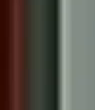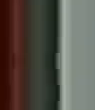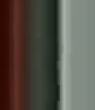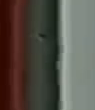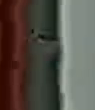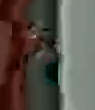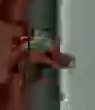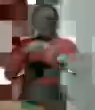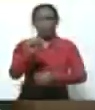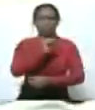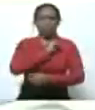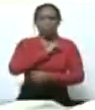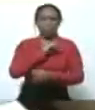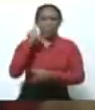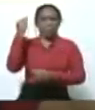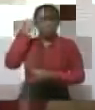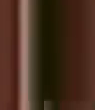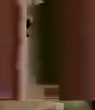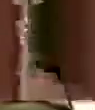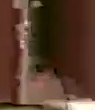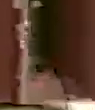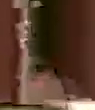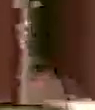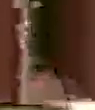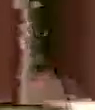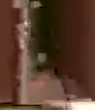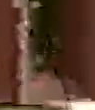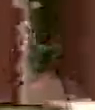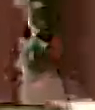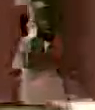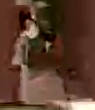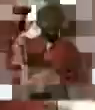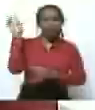metiendo a la gente con el comunismo del...